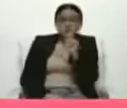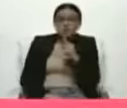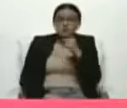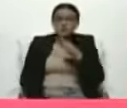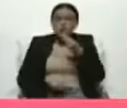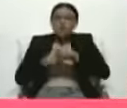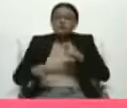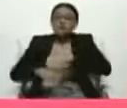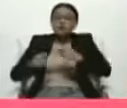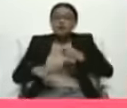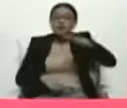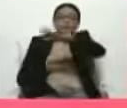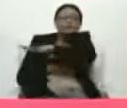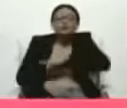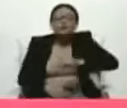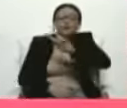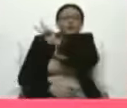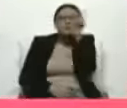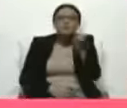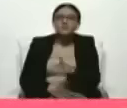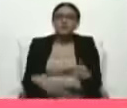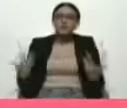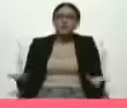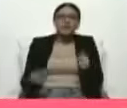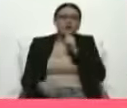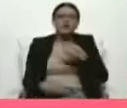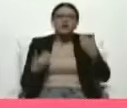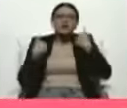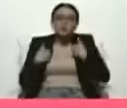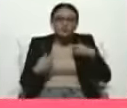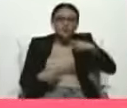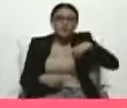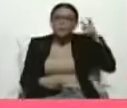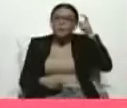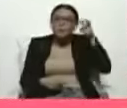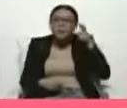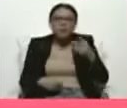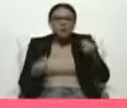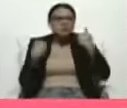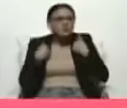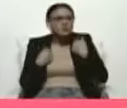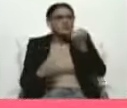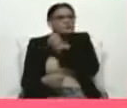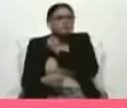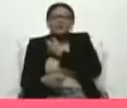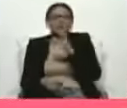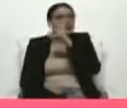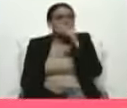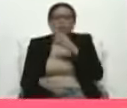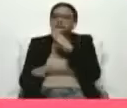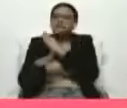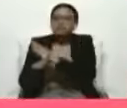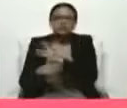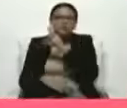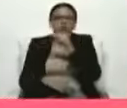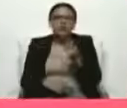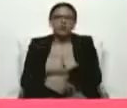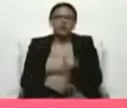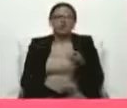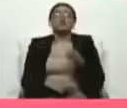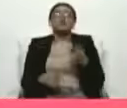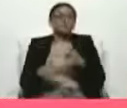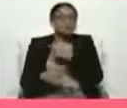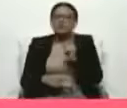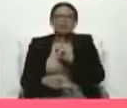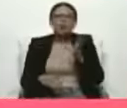contra este país que tiene dignidad y ellos no aceptan a un país en el mundo que tenga dignidad, que sea capaz de levantar, mirarlo a los ojos,